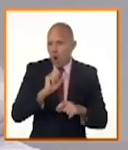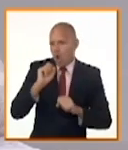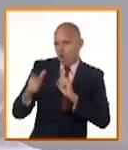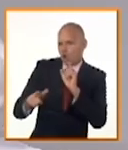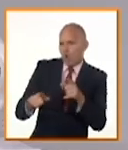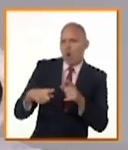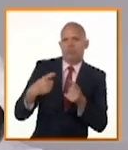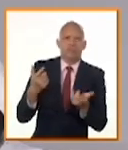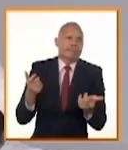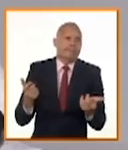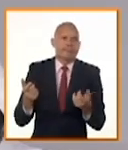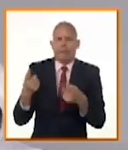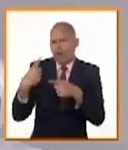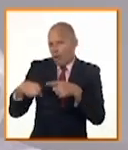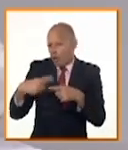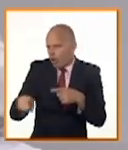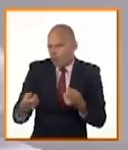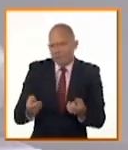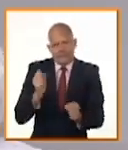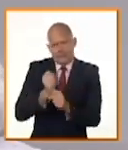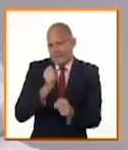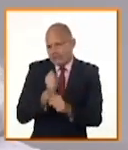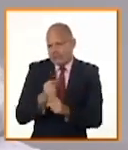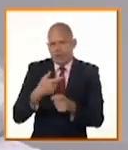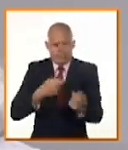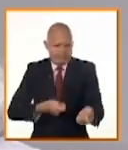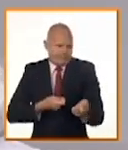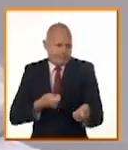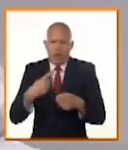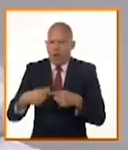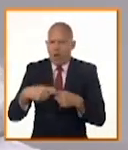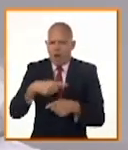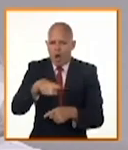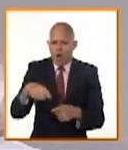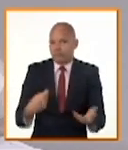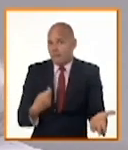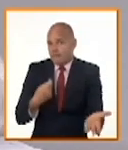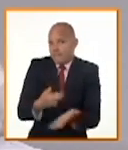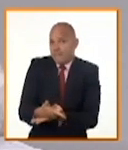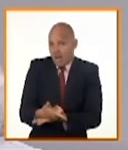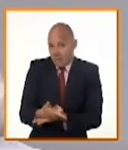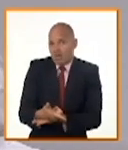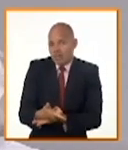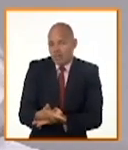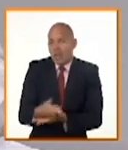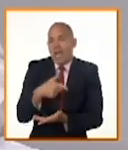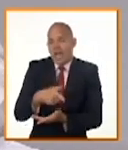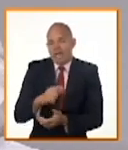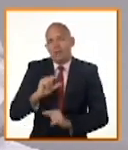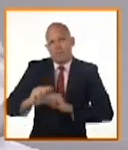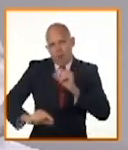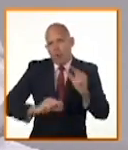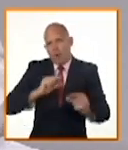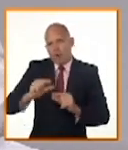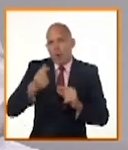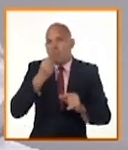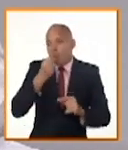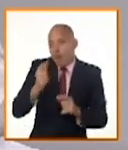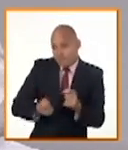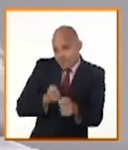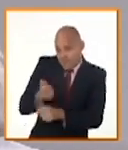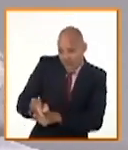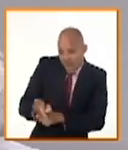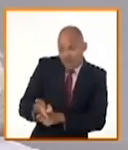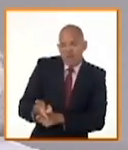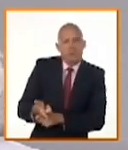aquel que comercializa los insumos aquel que compra los insumos Y entonces hacia eso ir trabajando paulatinamente para que esa relación sea completamente por los canales